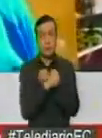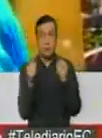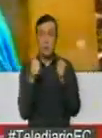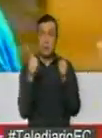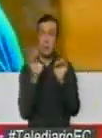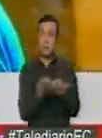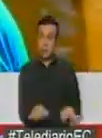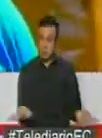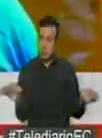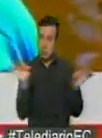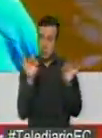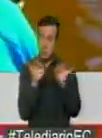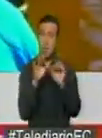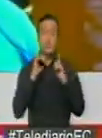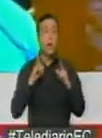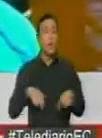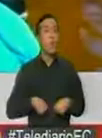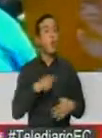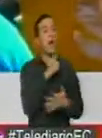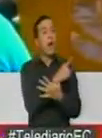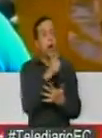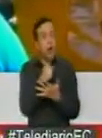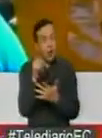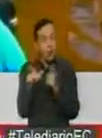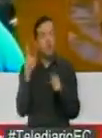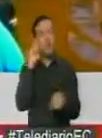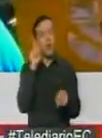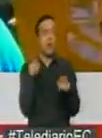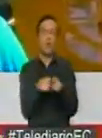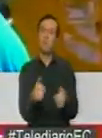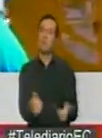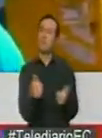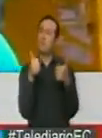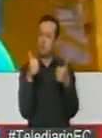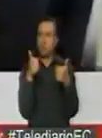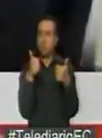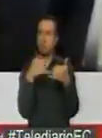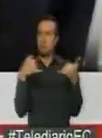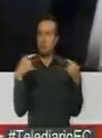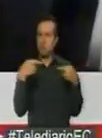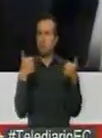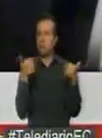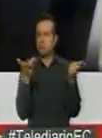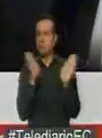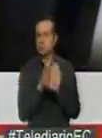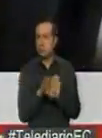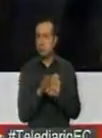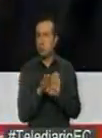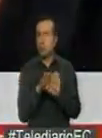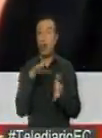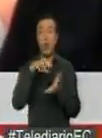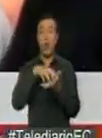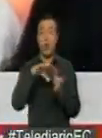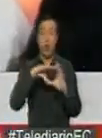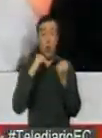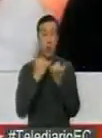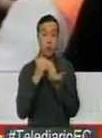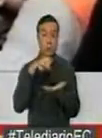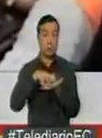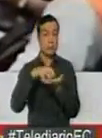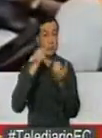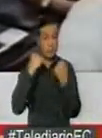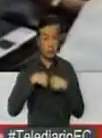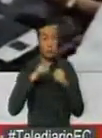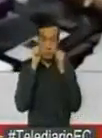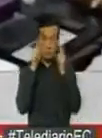importante por el bien y la salud de cada uno de nosotros, los habitantes que vivimos aquí en Huaquillas. Esto mientras el COE provincial se mantiene activo.